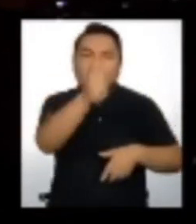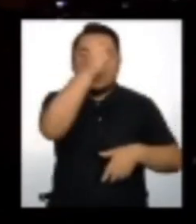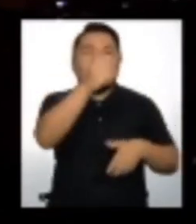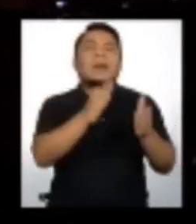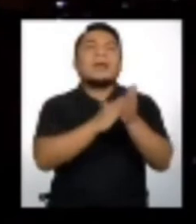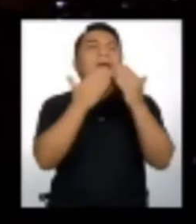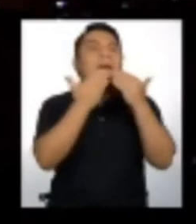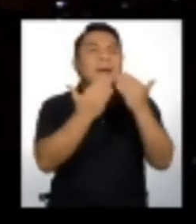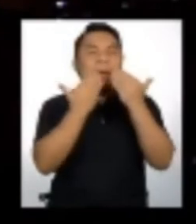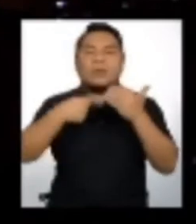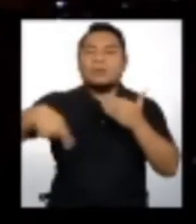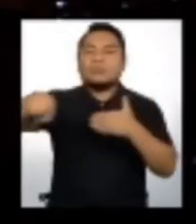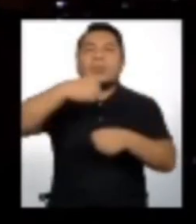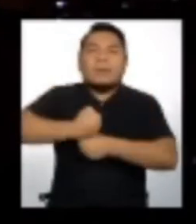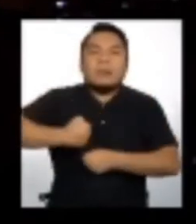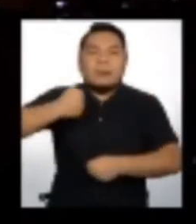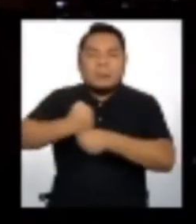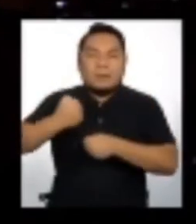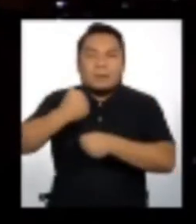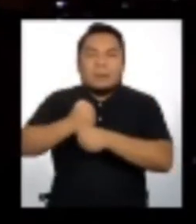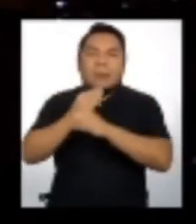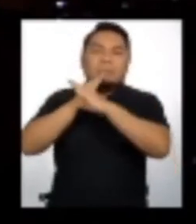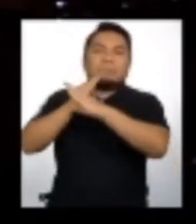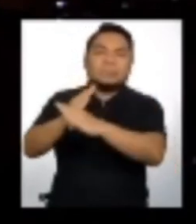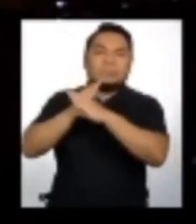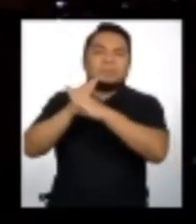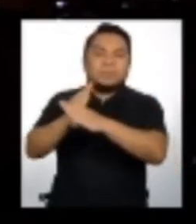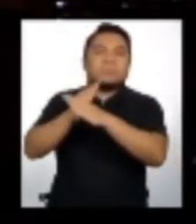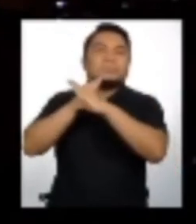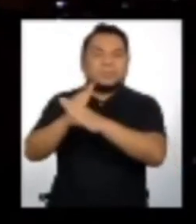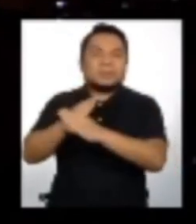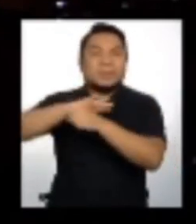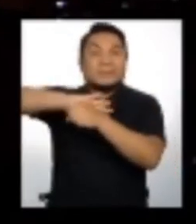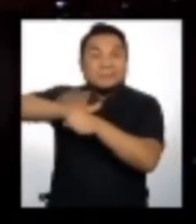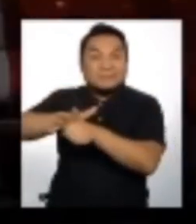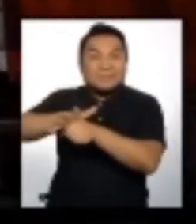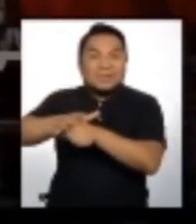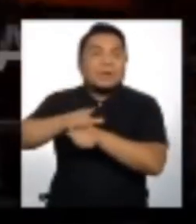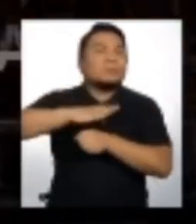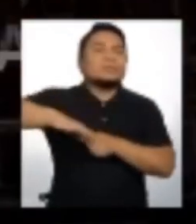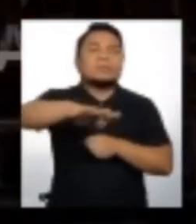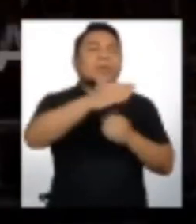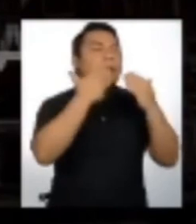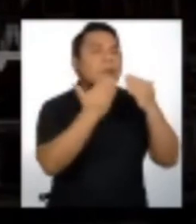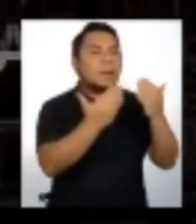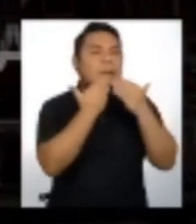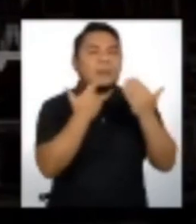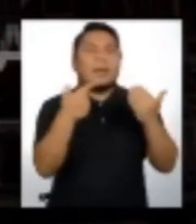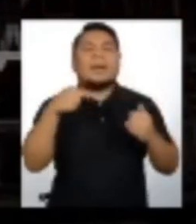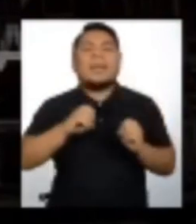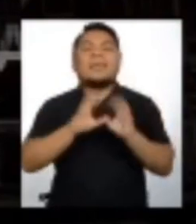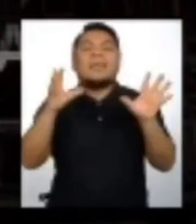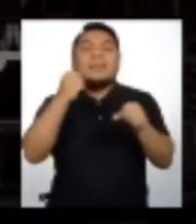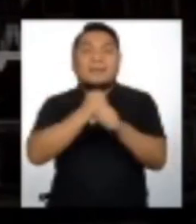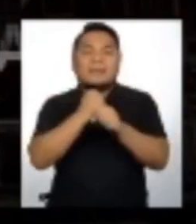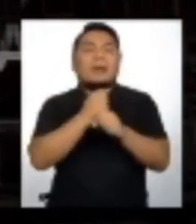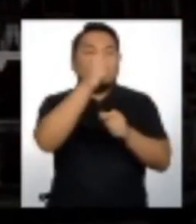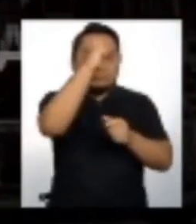en la primera línea de acción frente a esta emergencia nacional que ha generado